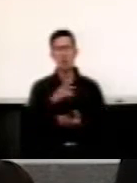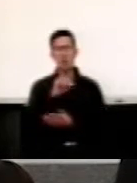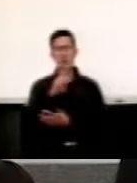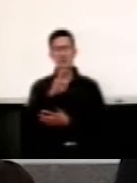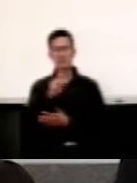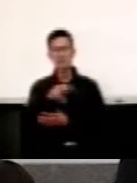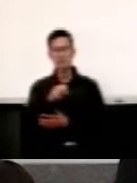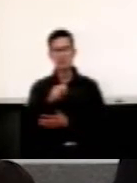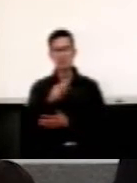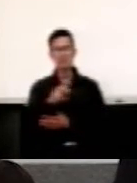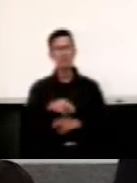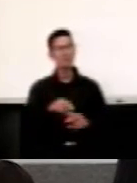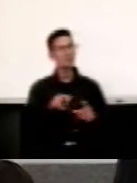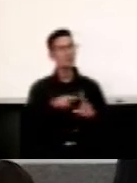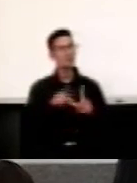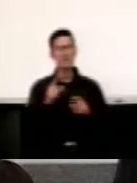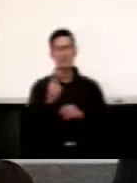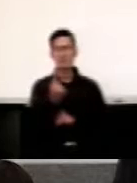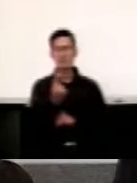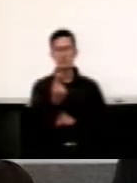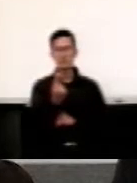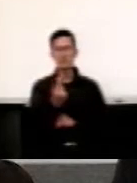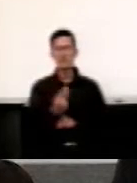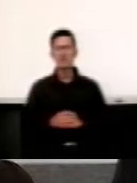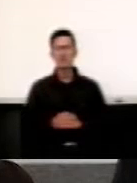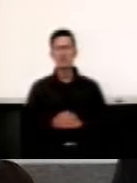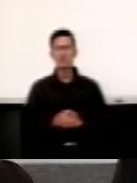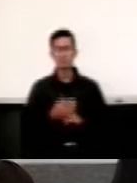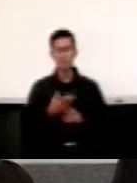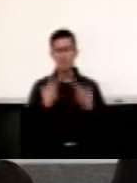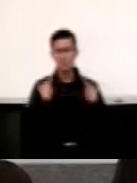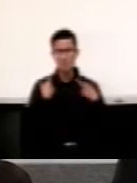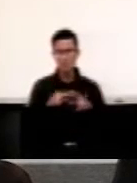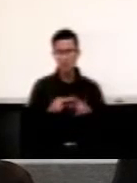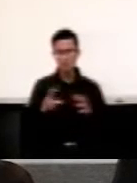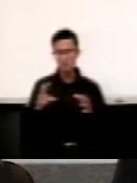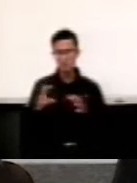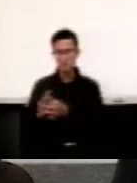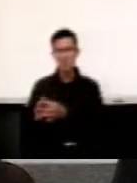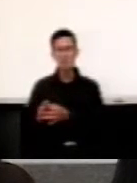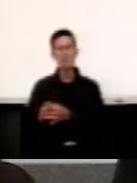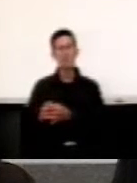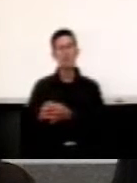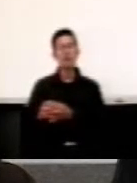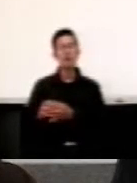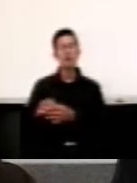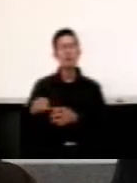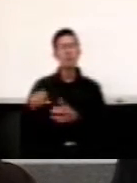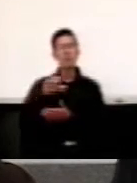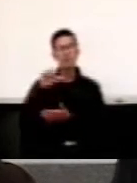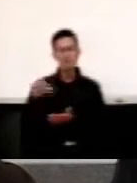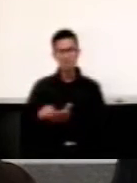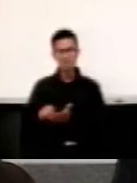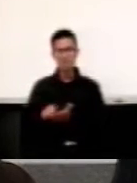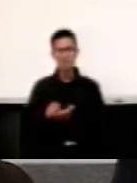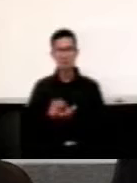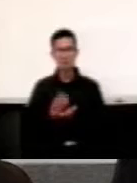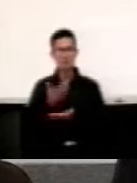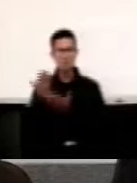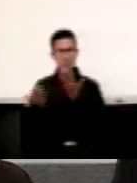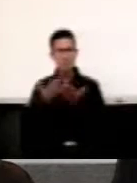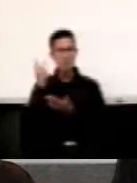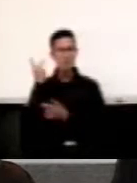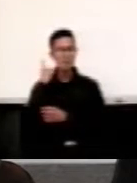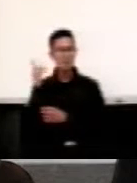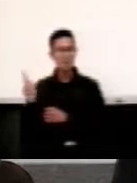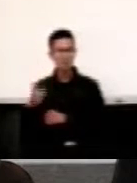2, profesor investigador titular de tiempo completo adscrito al Departamento de Estudios Políticos de la Universidad de Guanajuato.